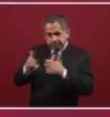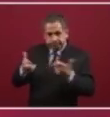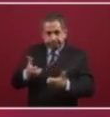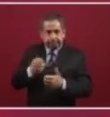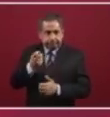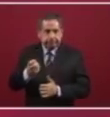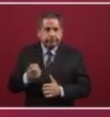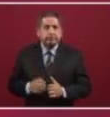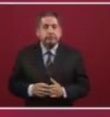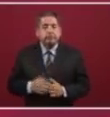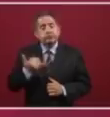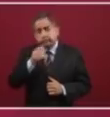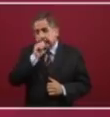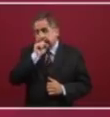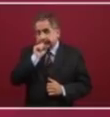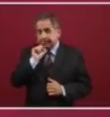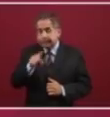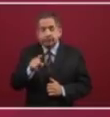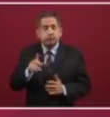haciendo. Y